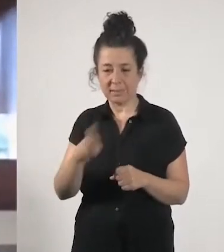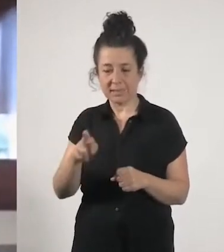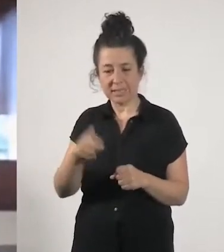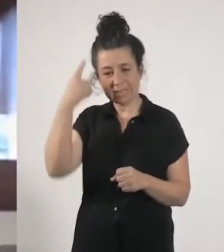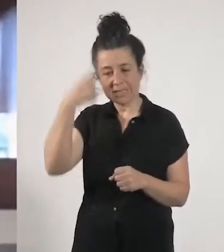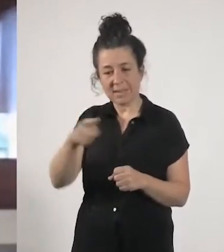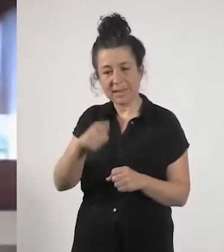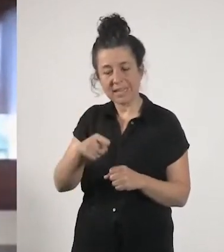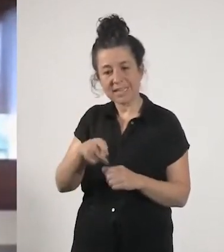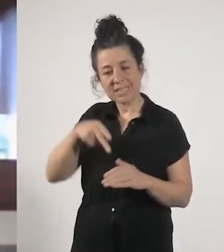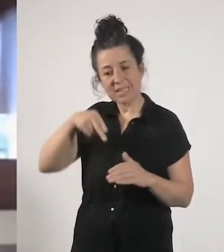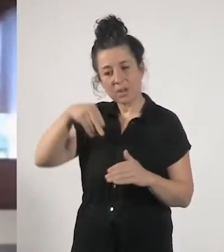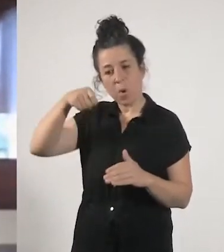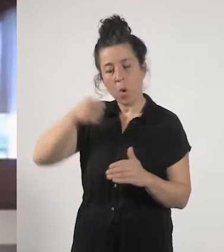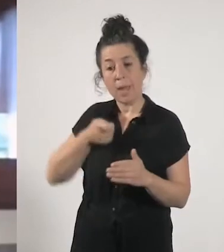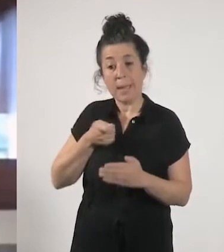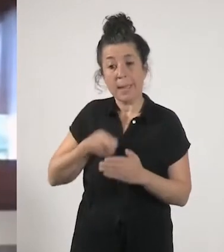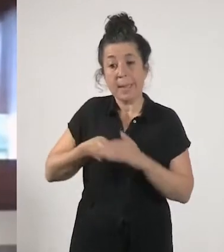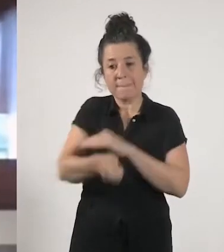y